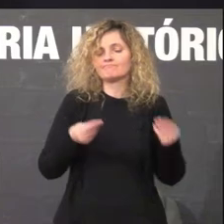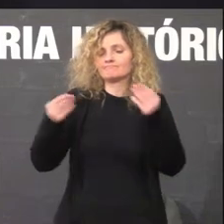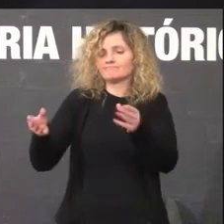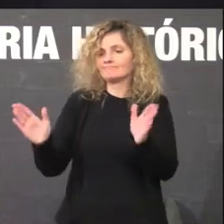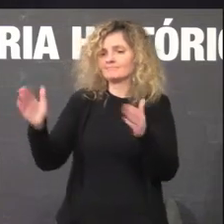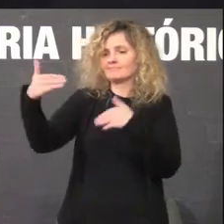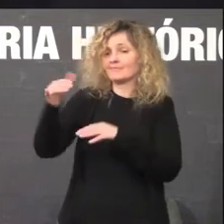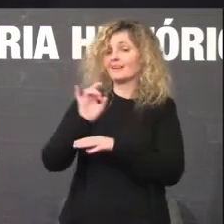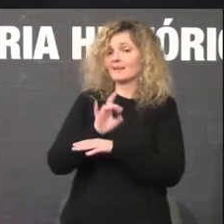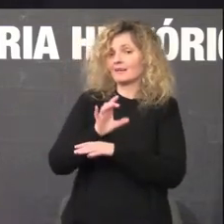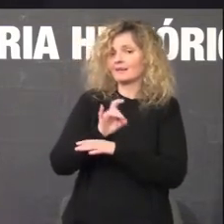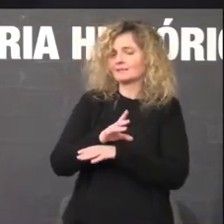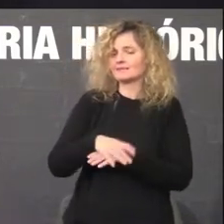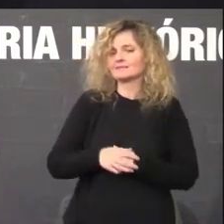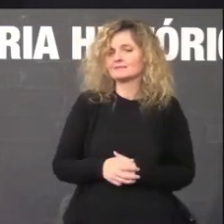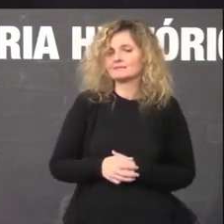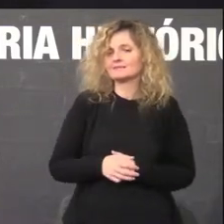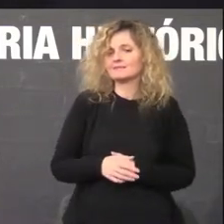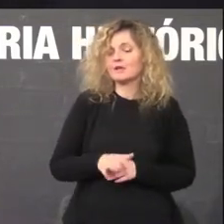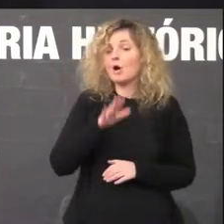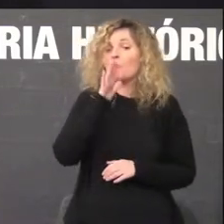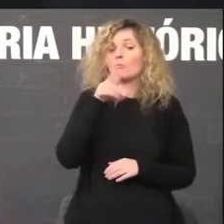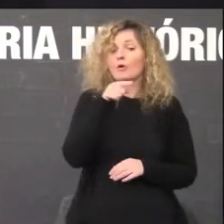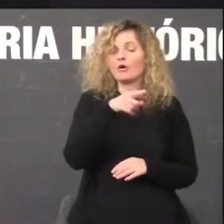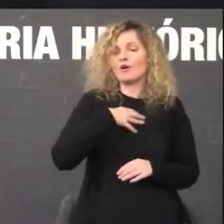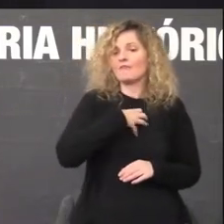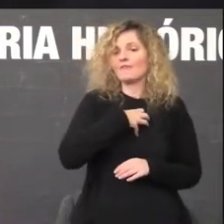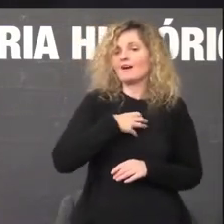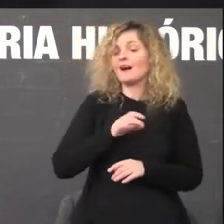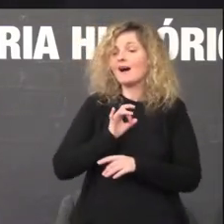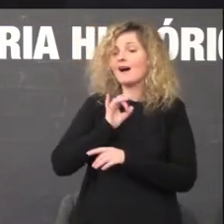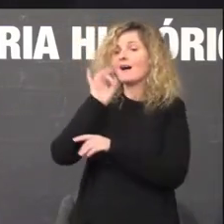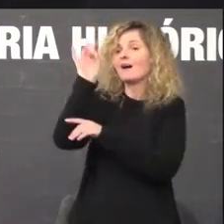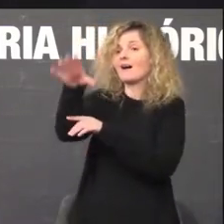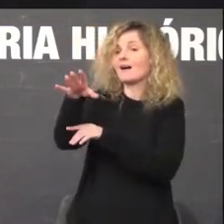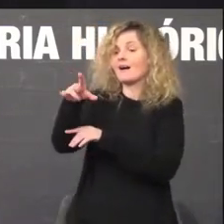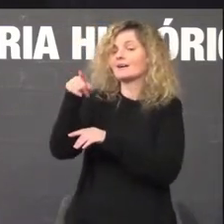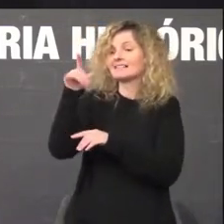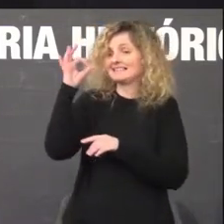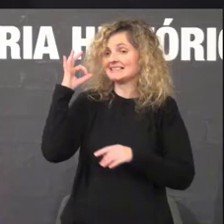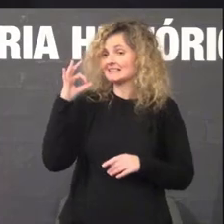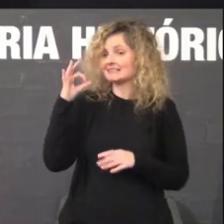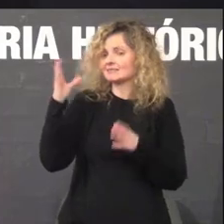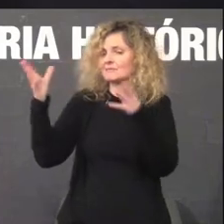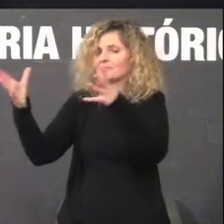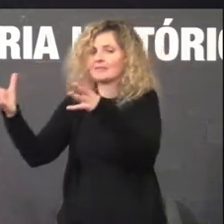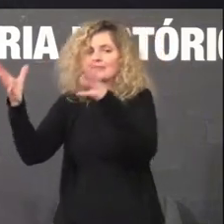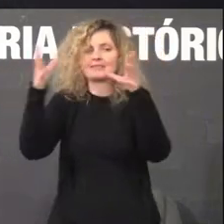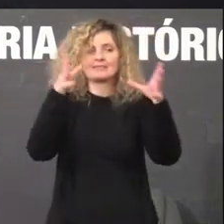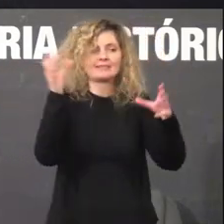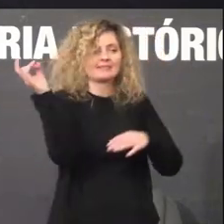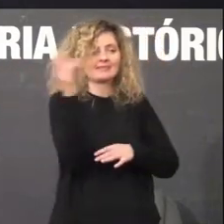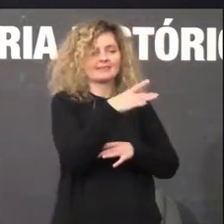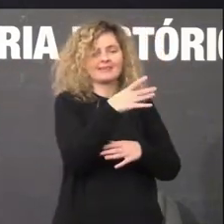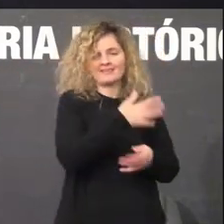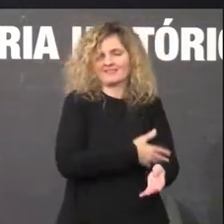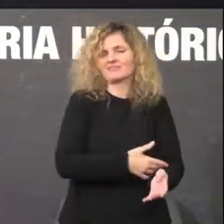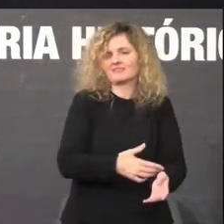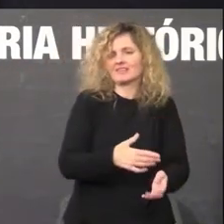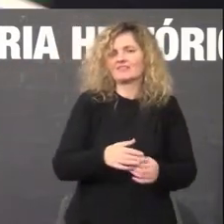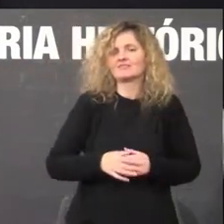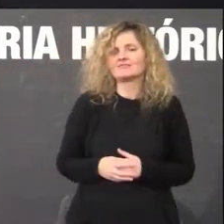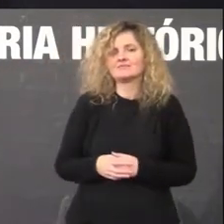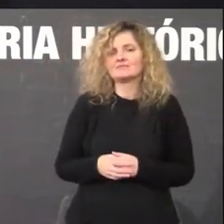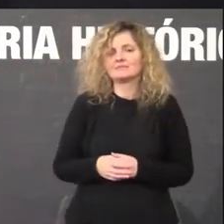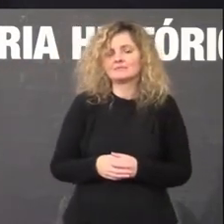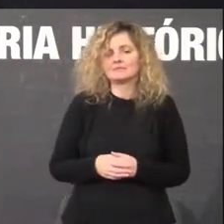de cartas. Porque el funcionario, en lugar de mandarle la carta a la chica, se la había mandado a Franco.